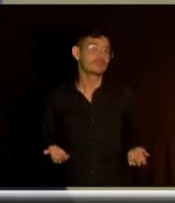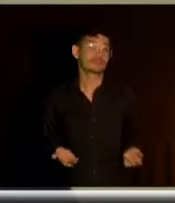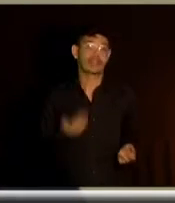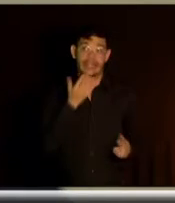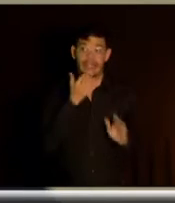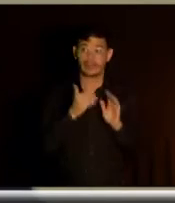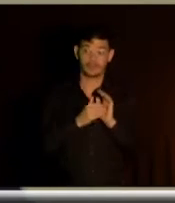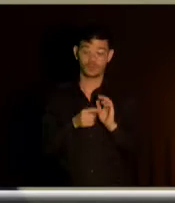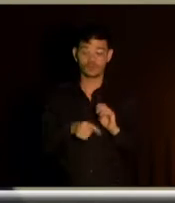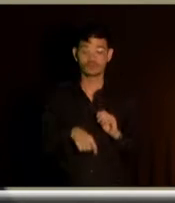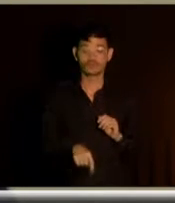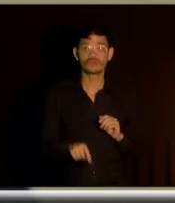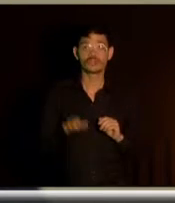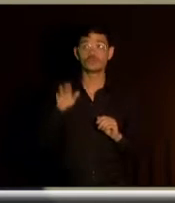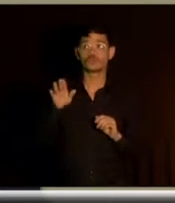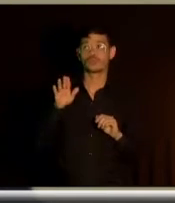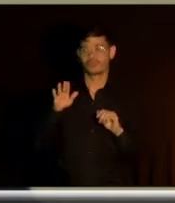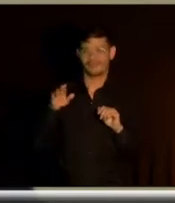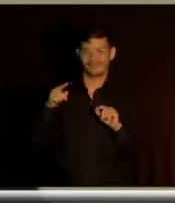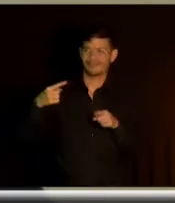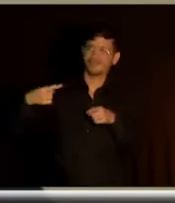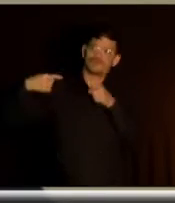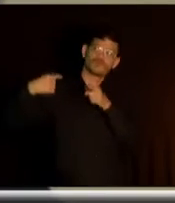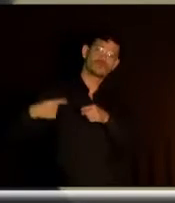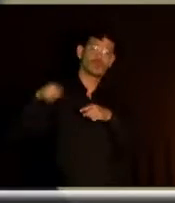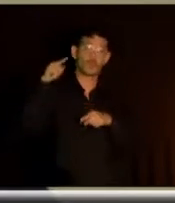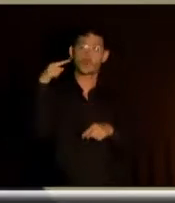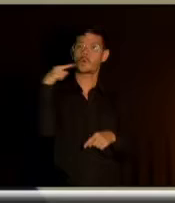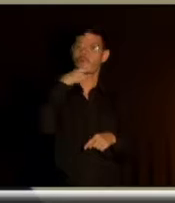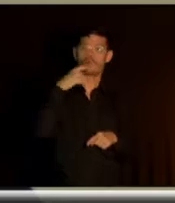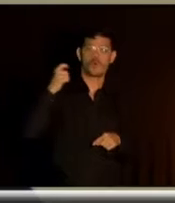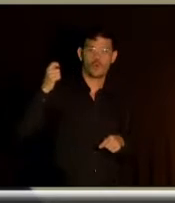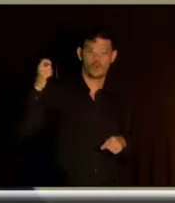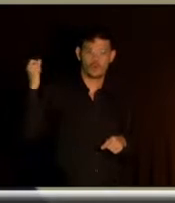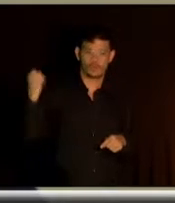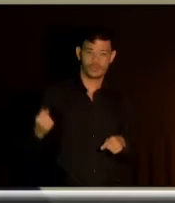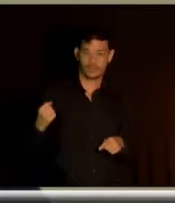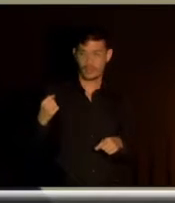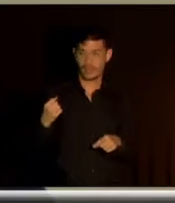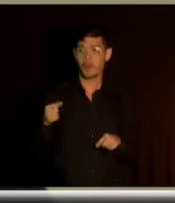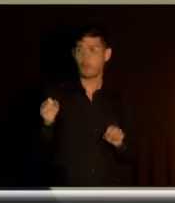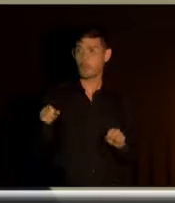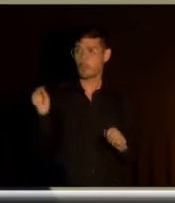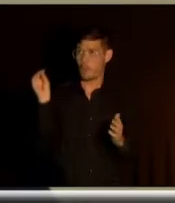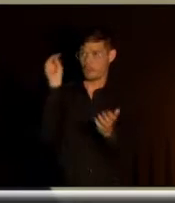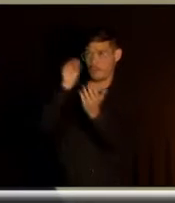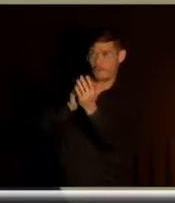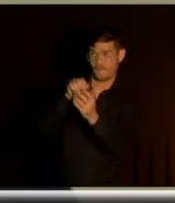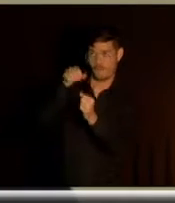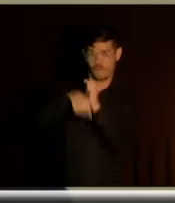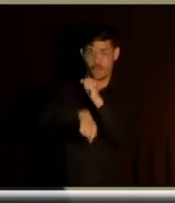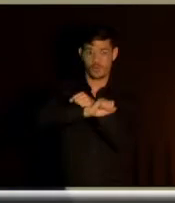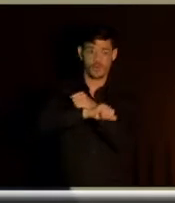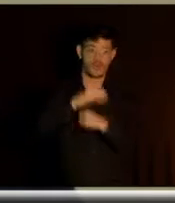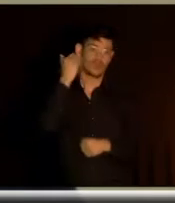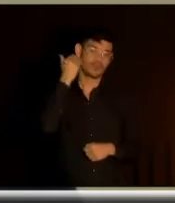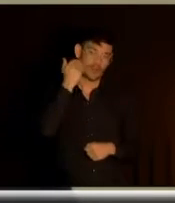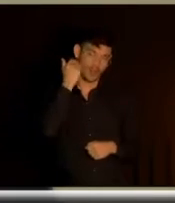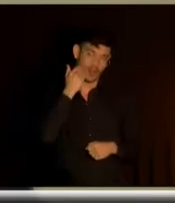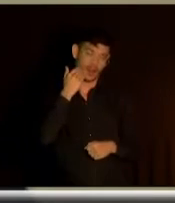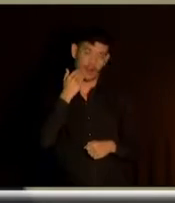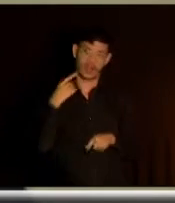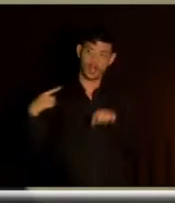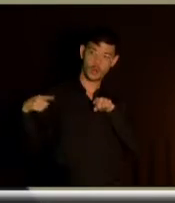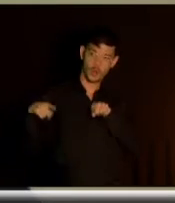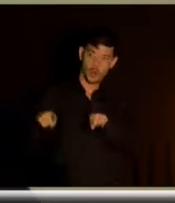Rusia ahorita, con una varita mágica, llegáramos y pusiéramos fútbol de mujeres ahí en el mismo tiempo, todo el mundo